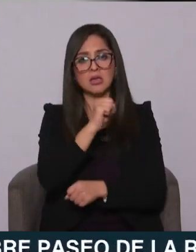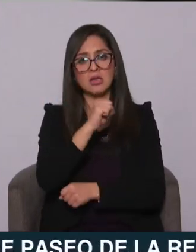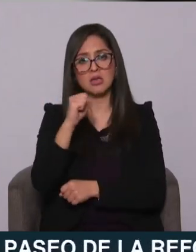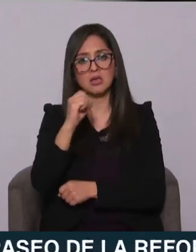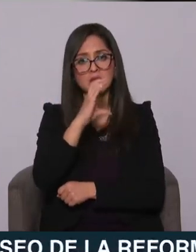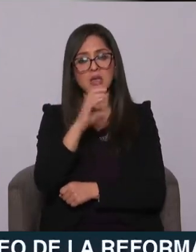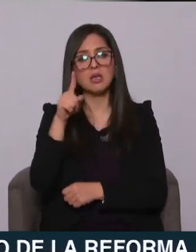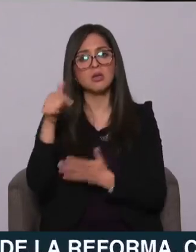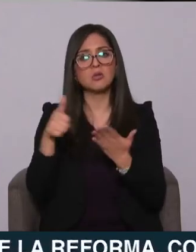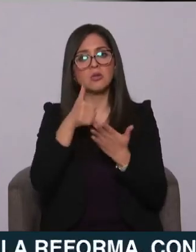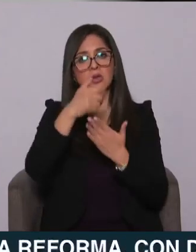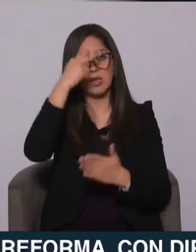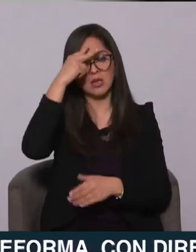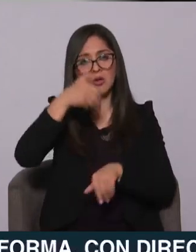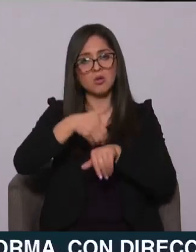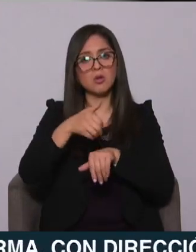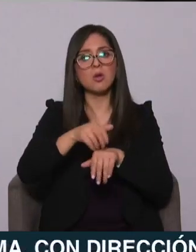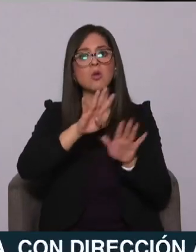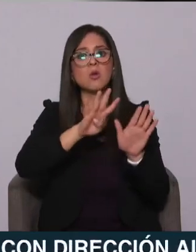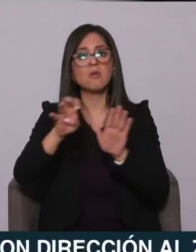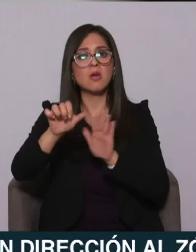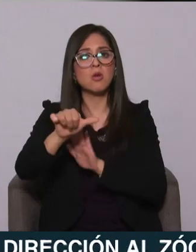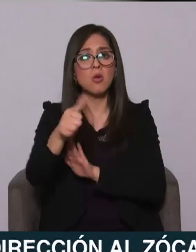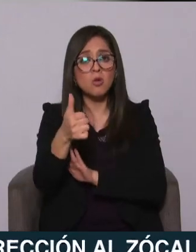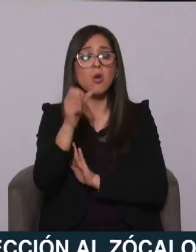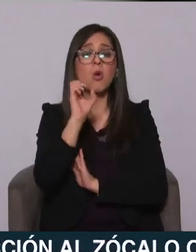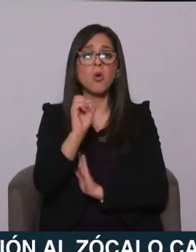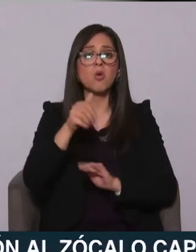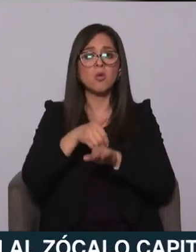de México al 911 o al